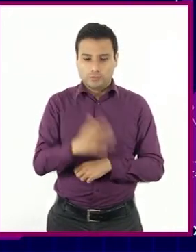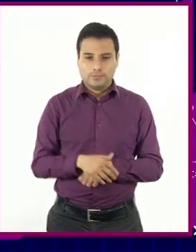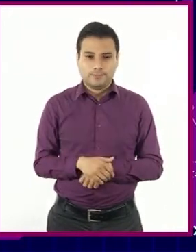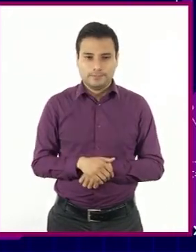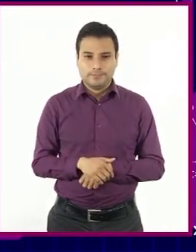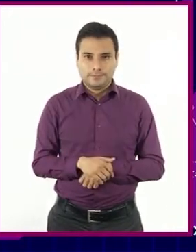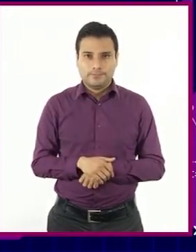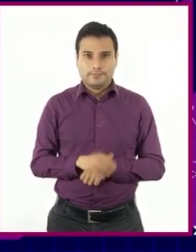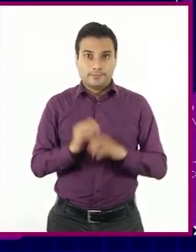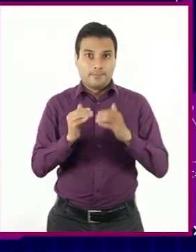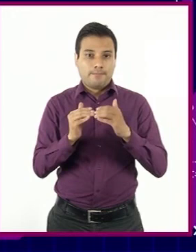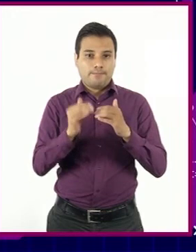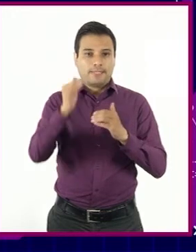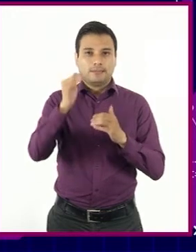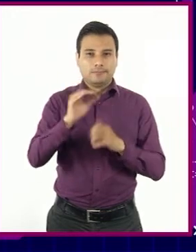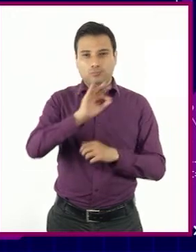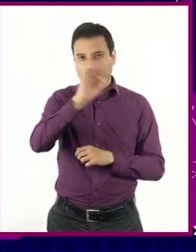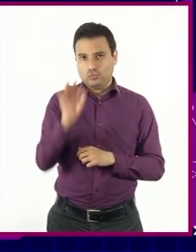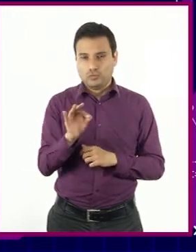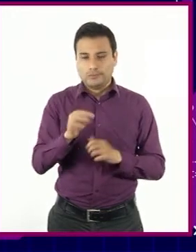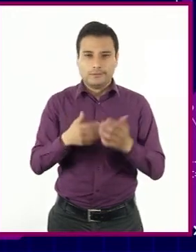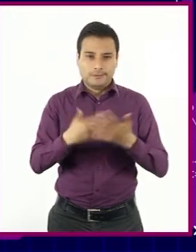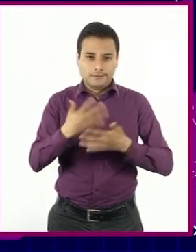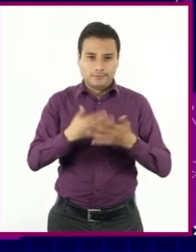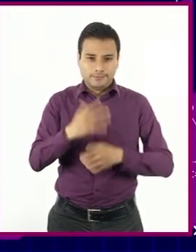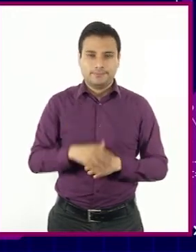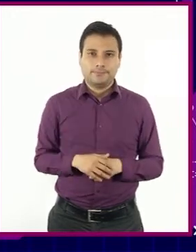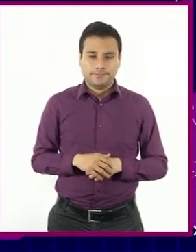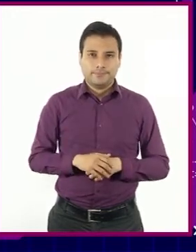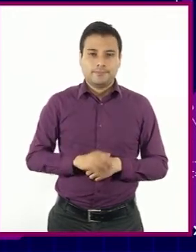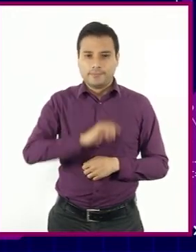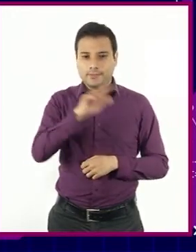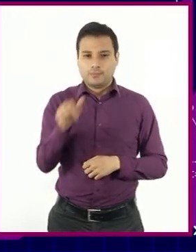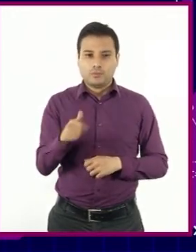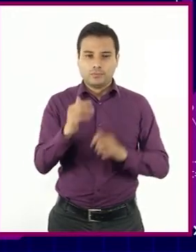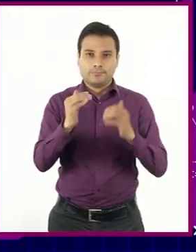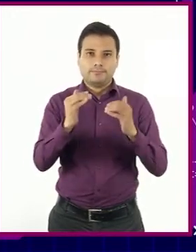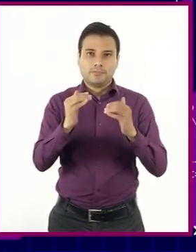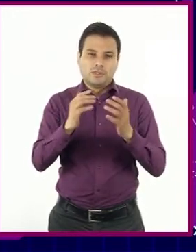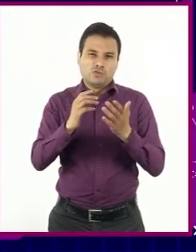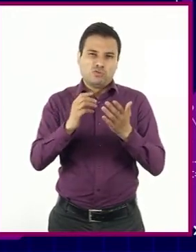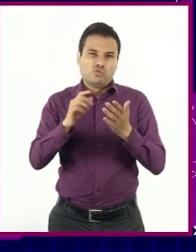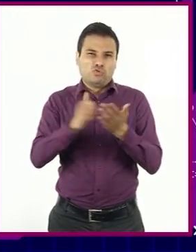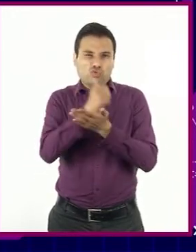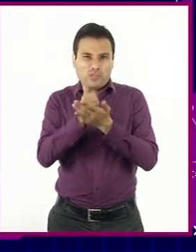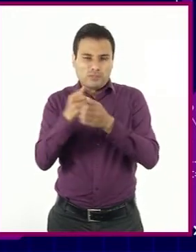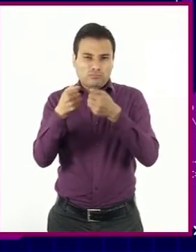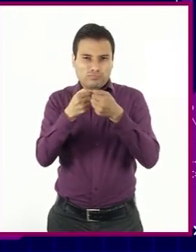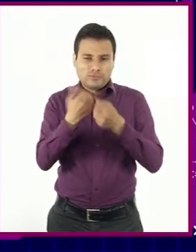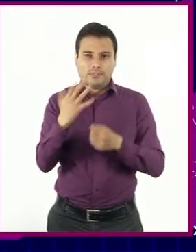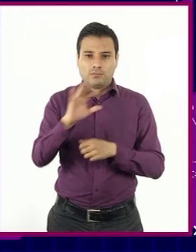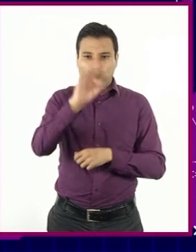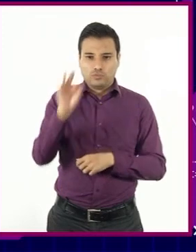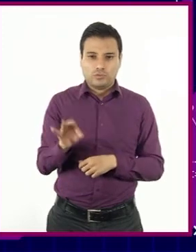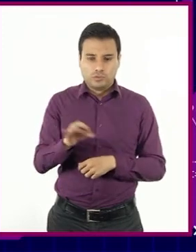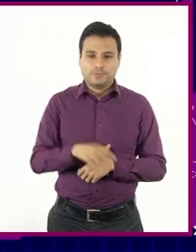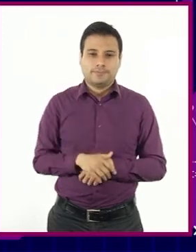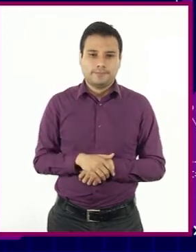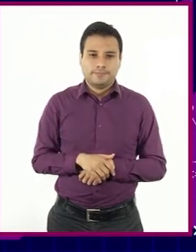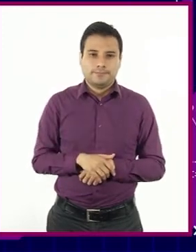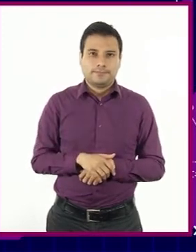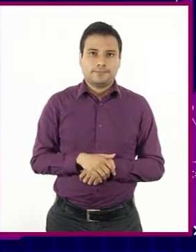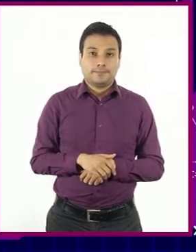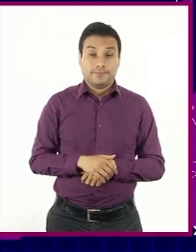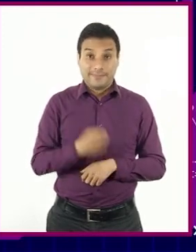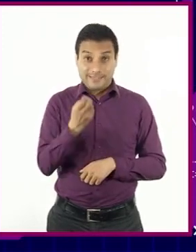se aumenta la tasa general del IVA a 15% y la tasa en ciudades fronterizas a 10%.